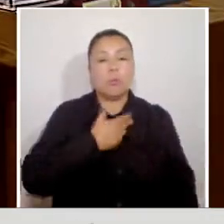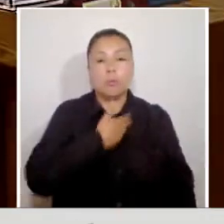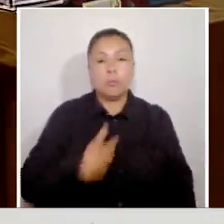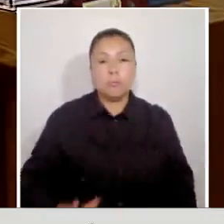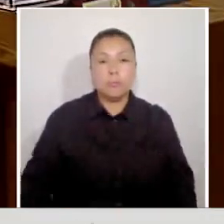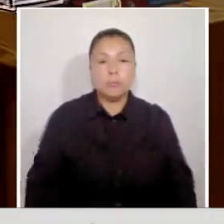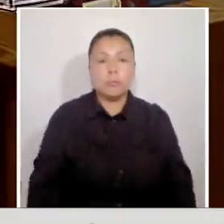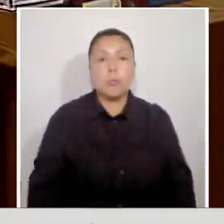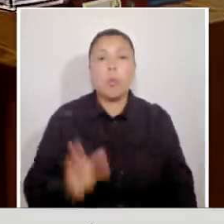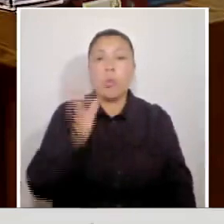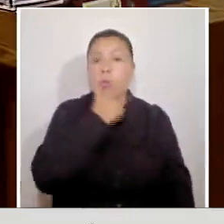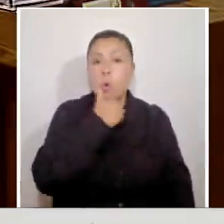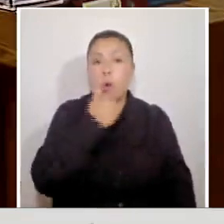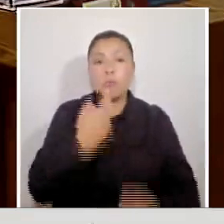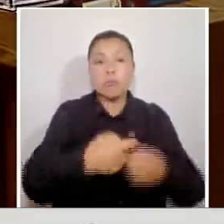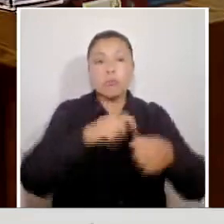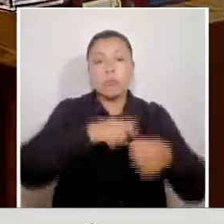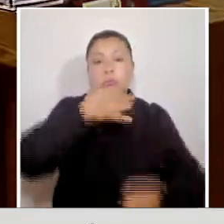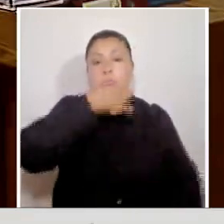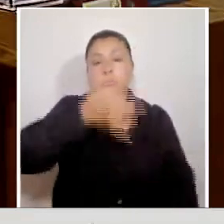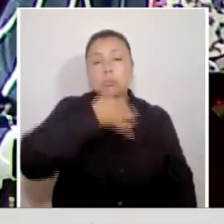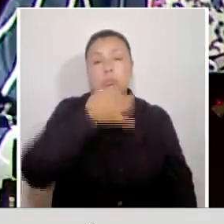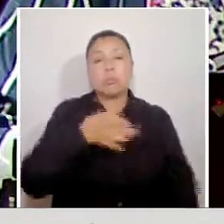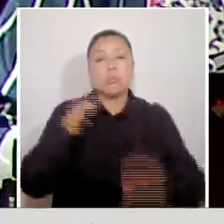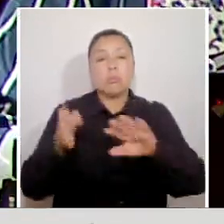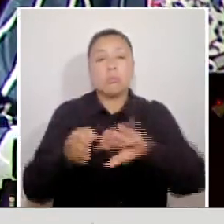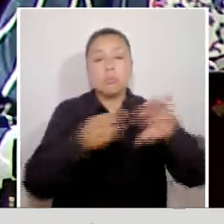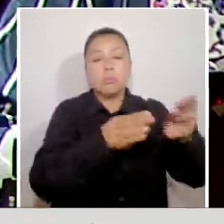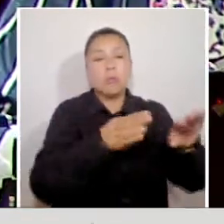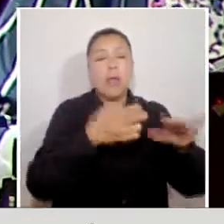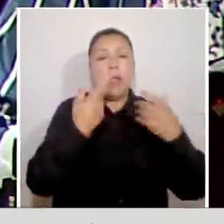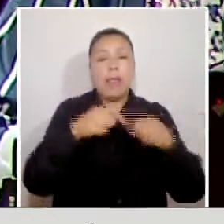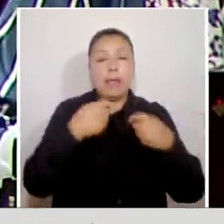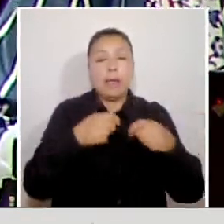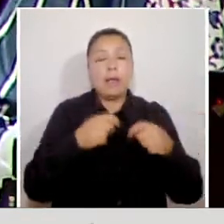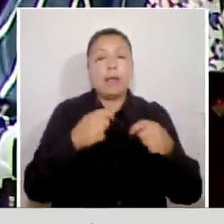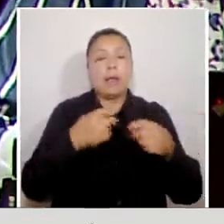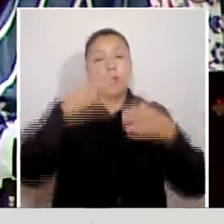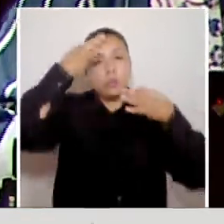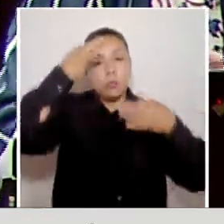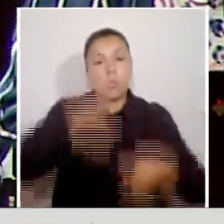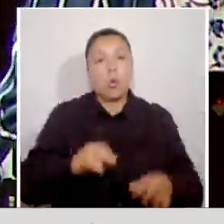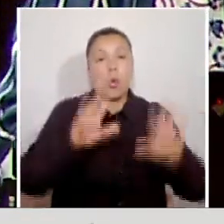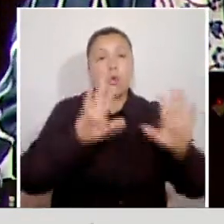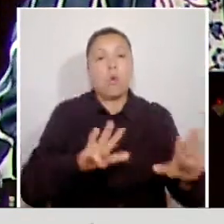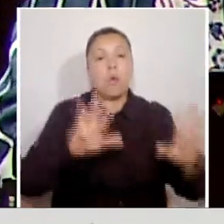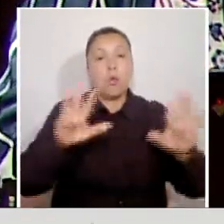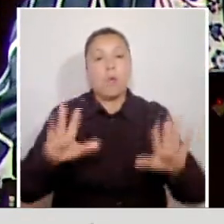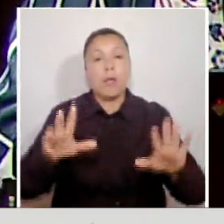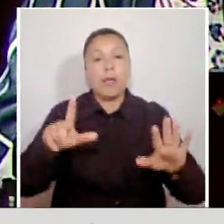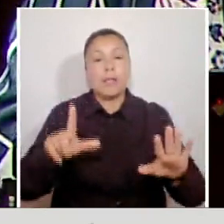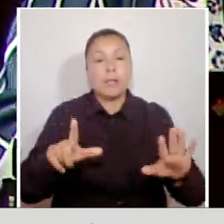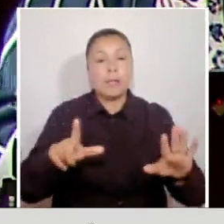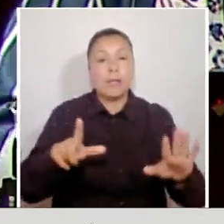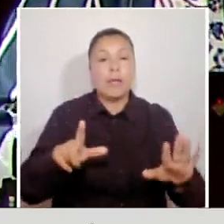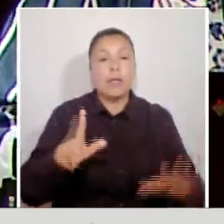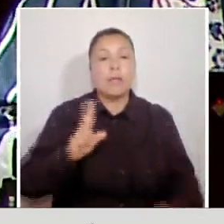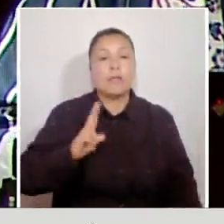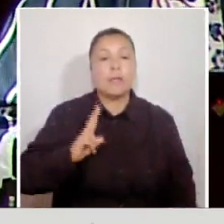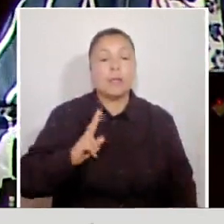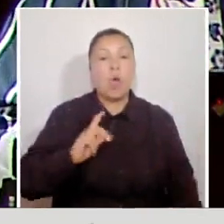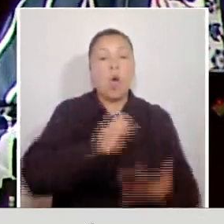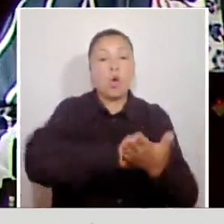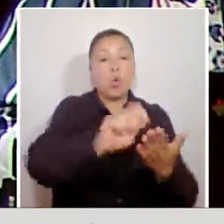no habiendo inscritos corresponde tratar la resolución número 997 de la que el señor prosecretario